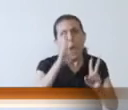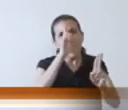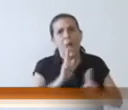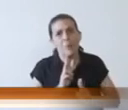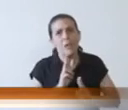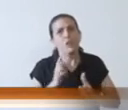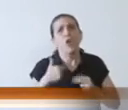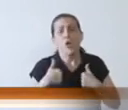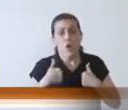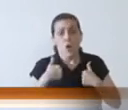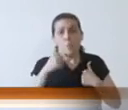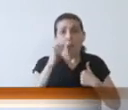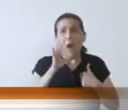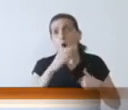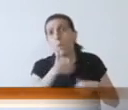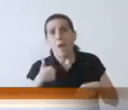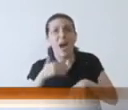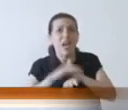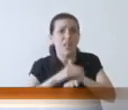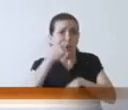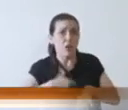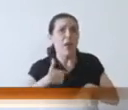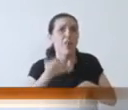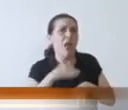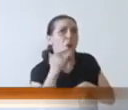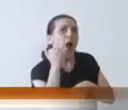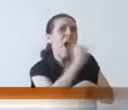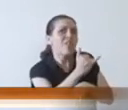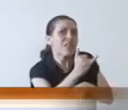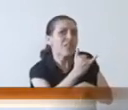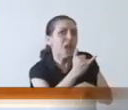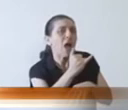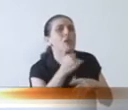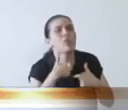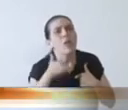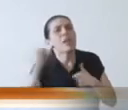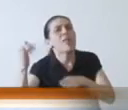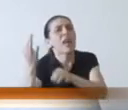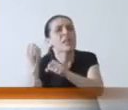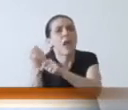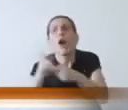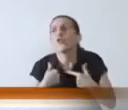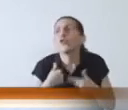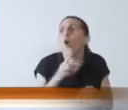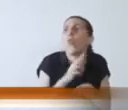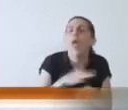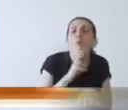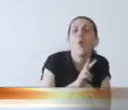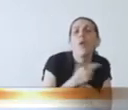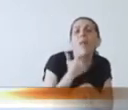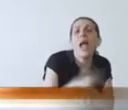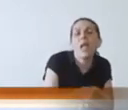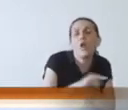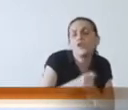hacer es comunicar a su empleador los detalles de la situación. O sea, que tiene el hijo menor, que no hay quien lo cuide, etcétera, etcétera.